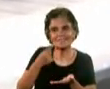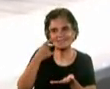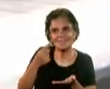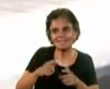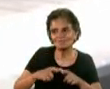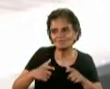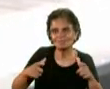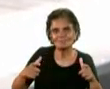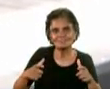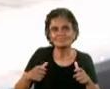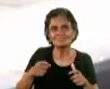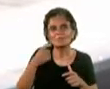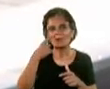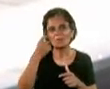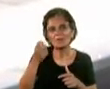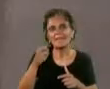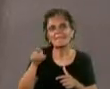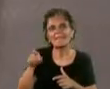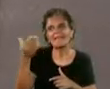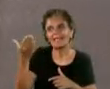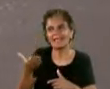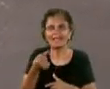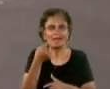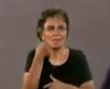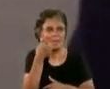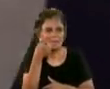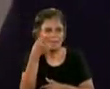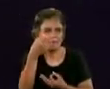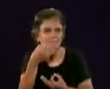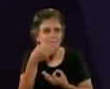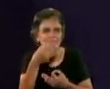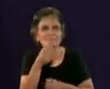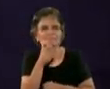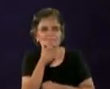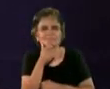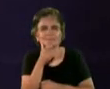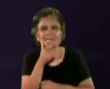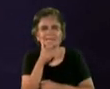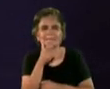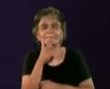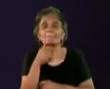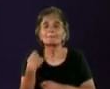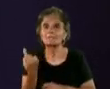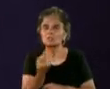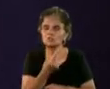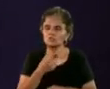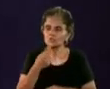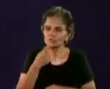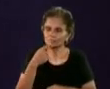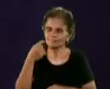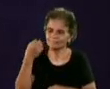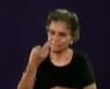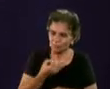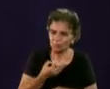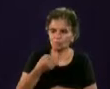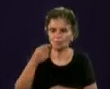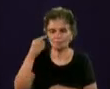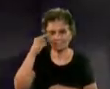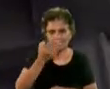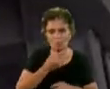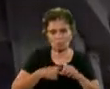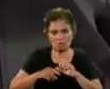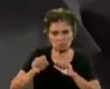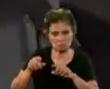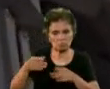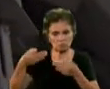decir mucho de él, que es observador y ve lo que hemos crecido, y poniéndole mucha fe y esperanza en su mandato.